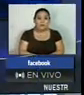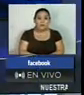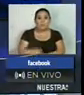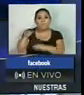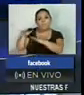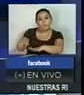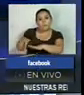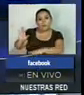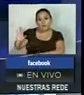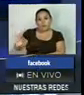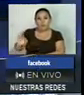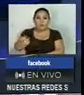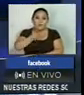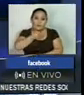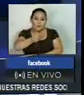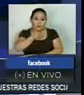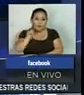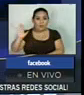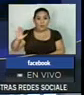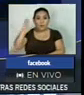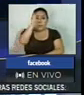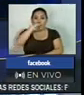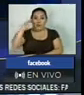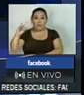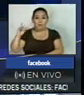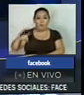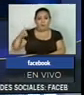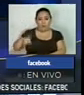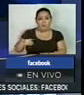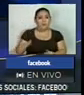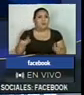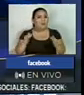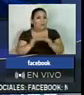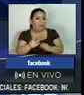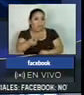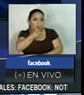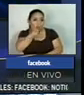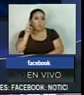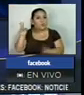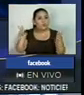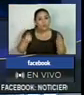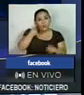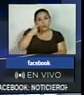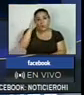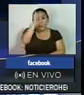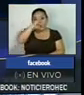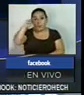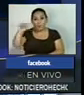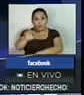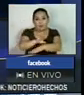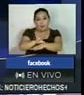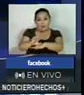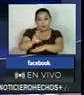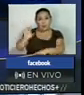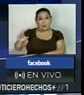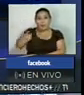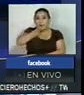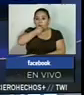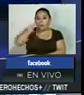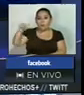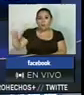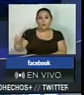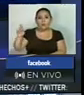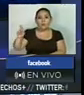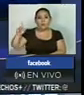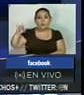Gracias por tu reporte desde Bolivia. Y también tenemos una actualización desde Ecuador con el periodista Julio César Saona sobre